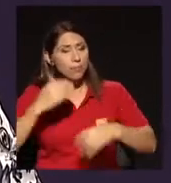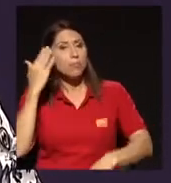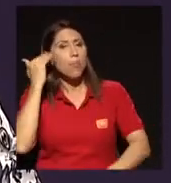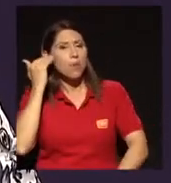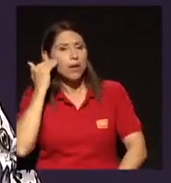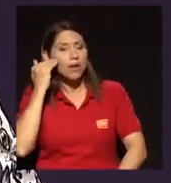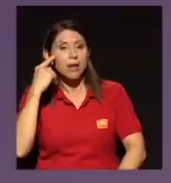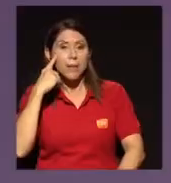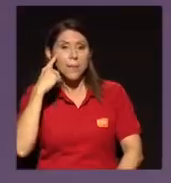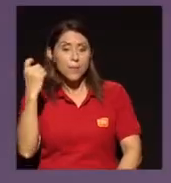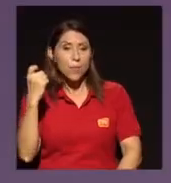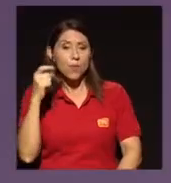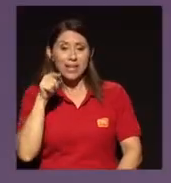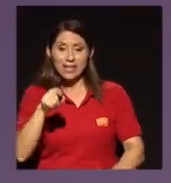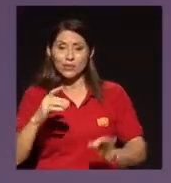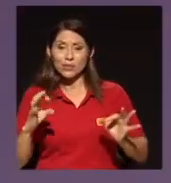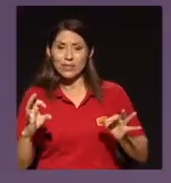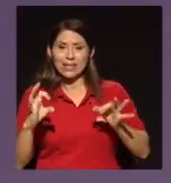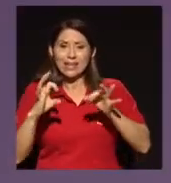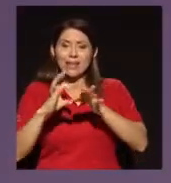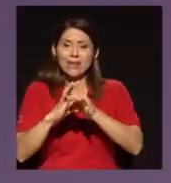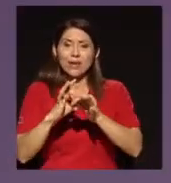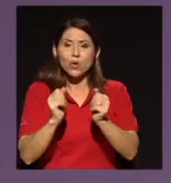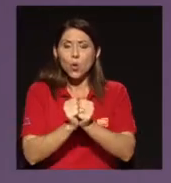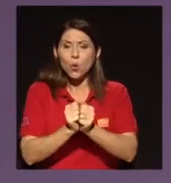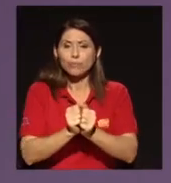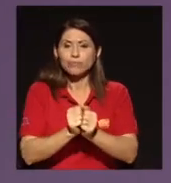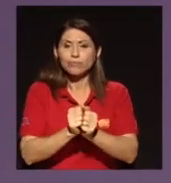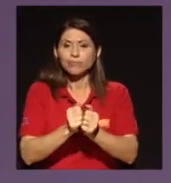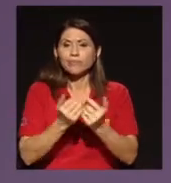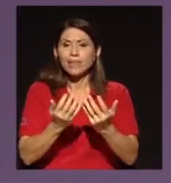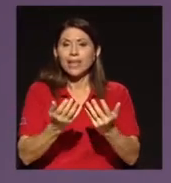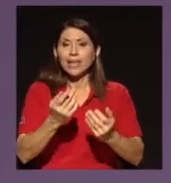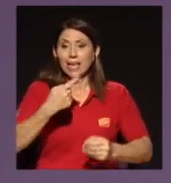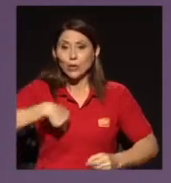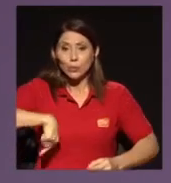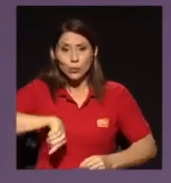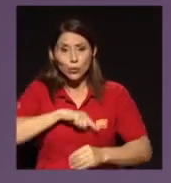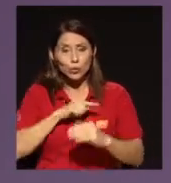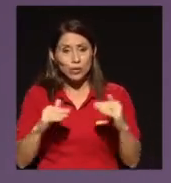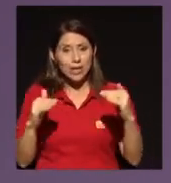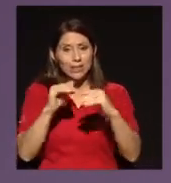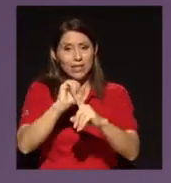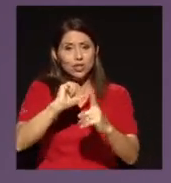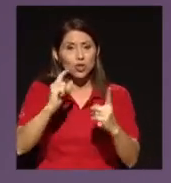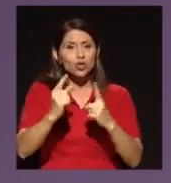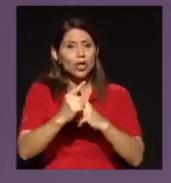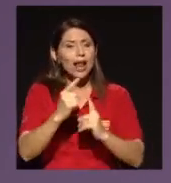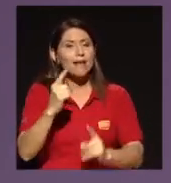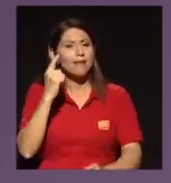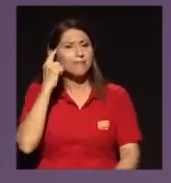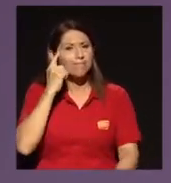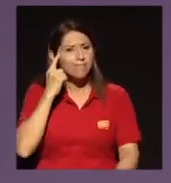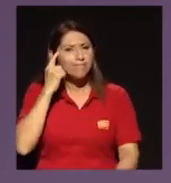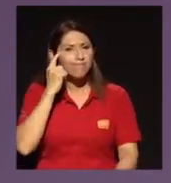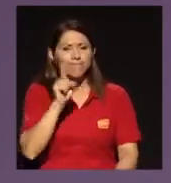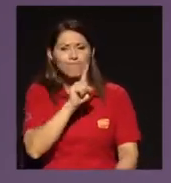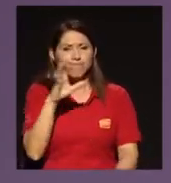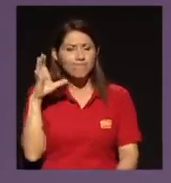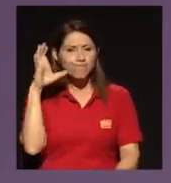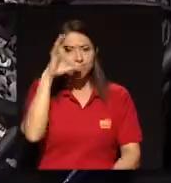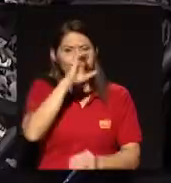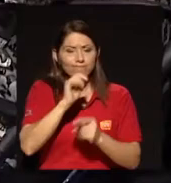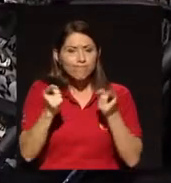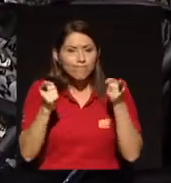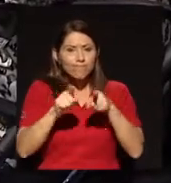con la falta de conciencia, ¿verdad?, que tenemos a nivel social sobre lo que está pasando en el mundo actualmente. Es decir, y